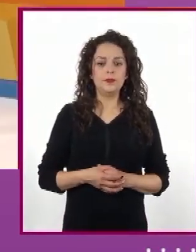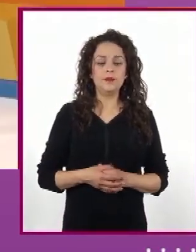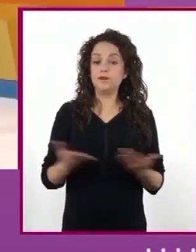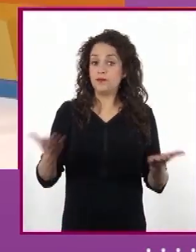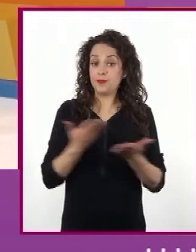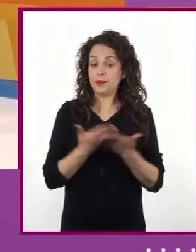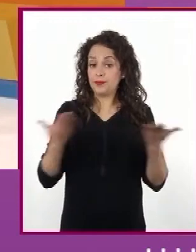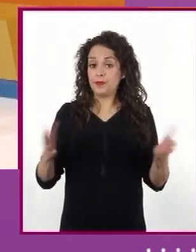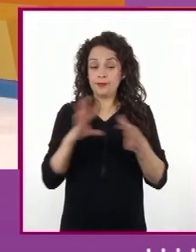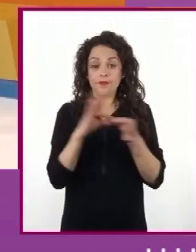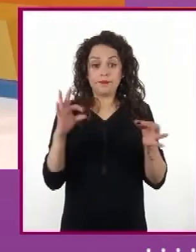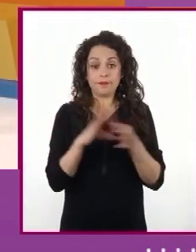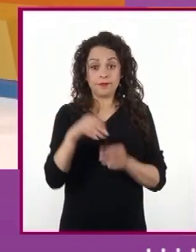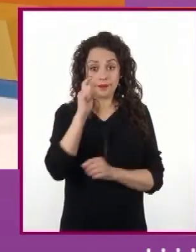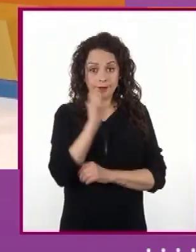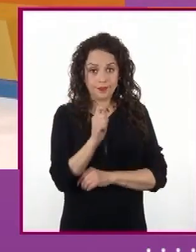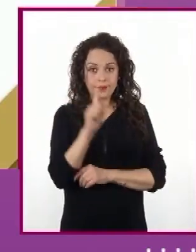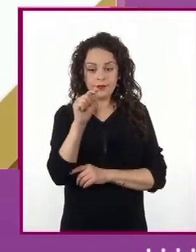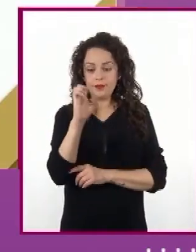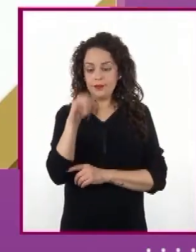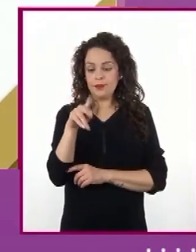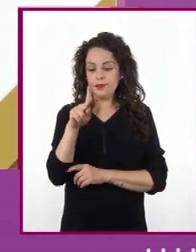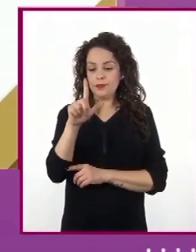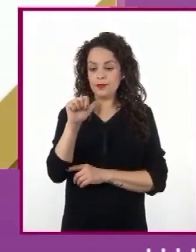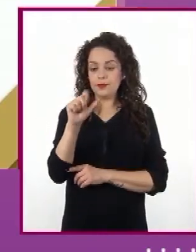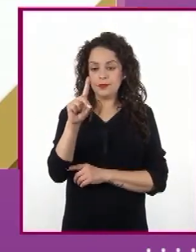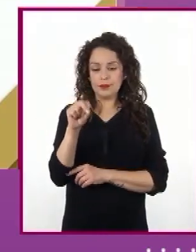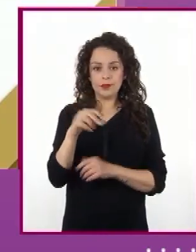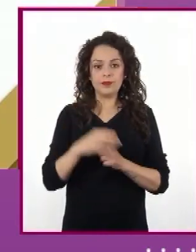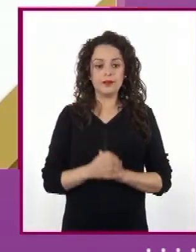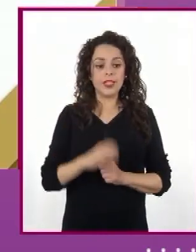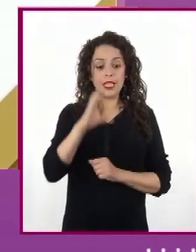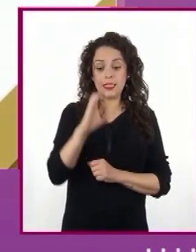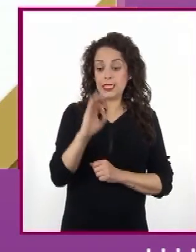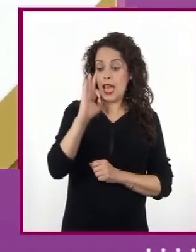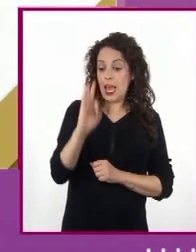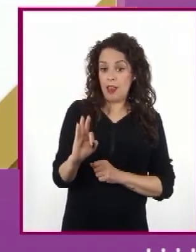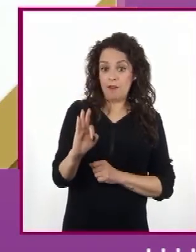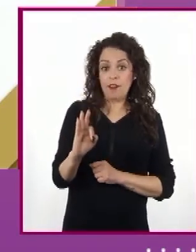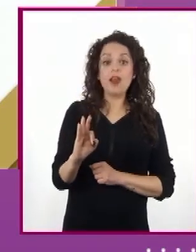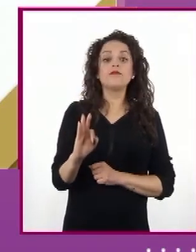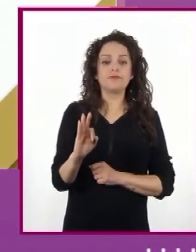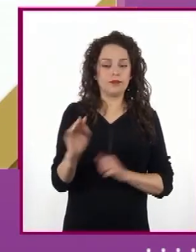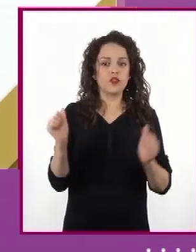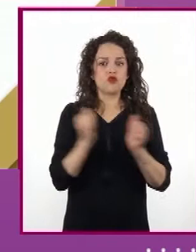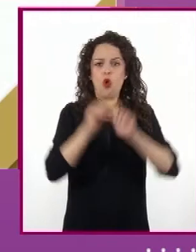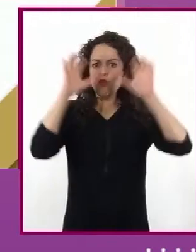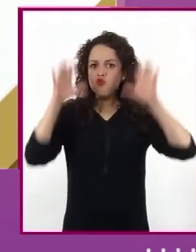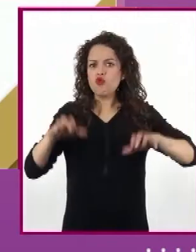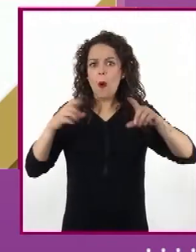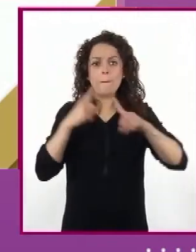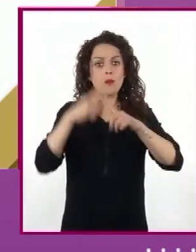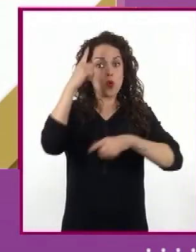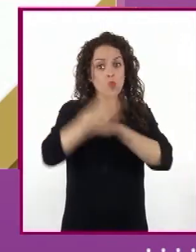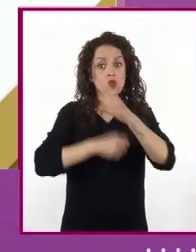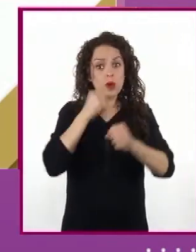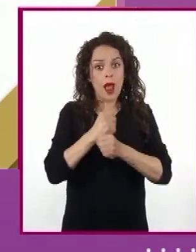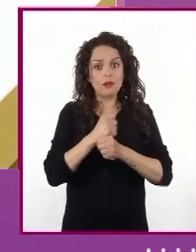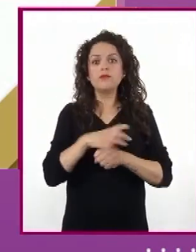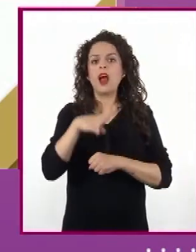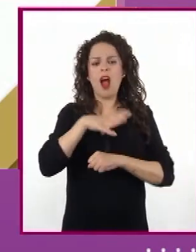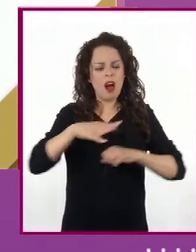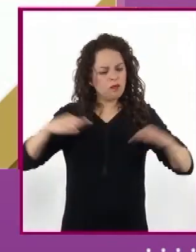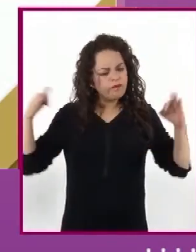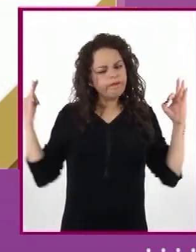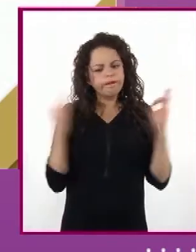Ahora hablemos de los climas templados. El clima CF, templado con lluvias todo el año, presenta inviernos fríos